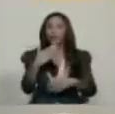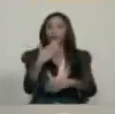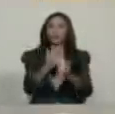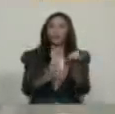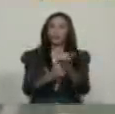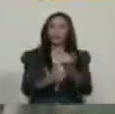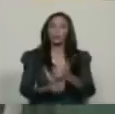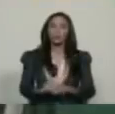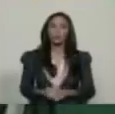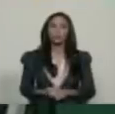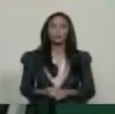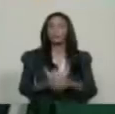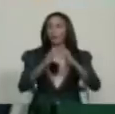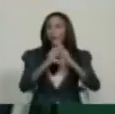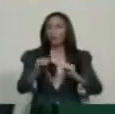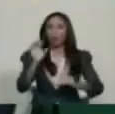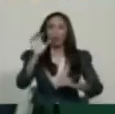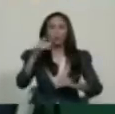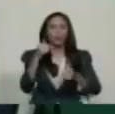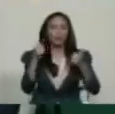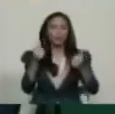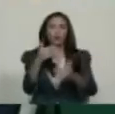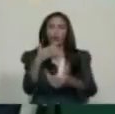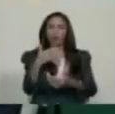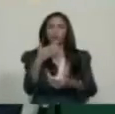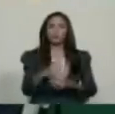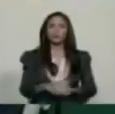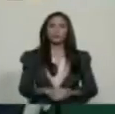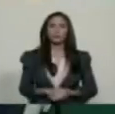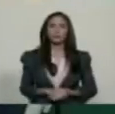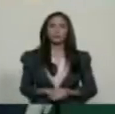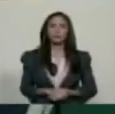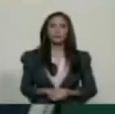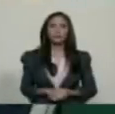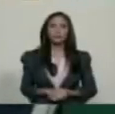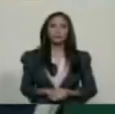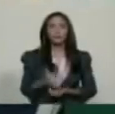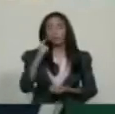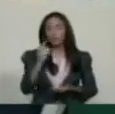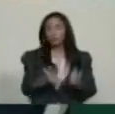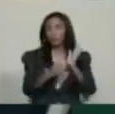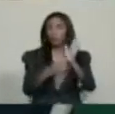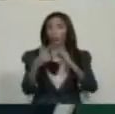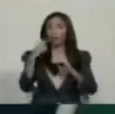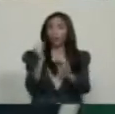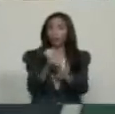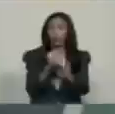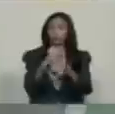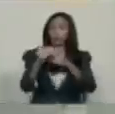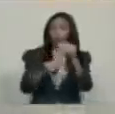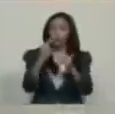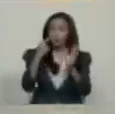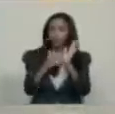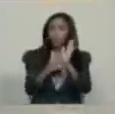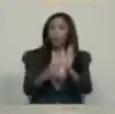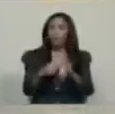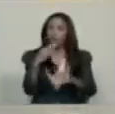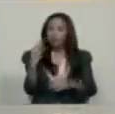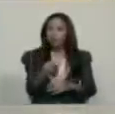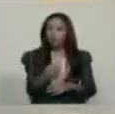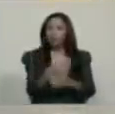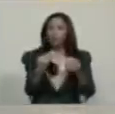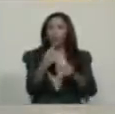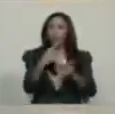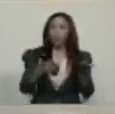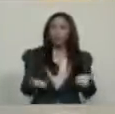de toda nuestra patria. Realmente, este es el trabajo que hay que hacer. El trabajo de construir,